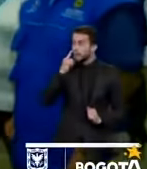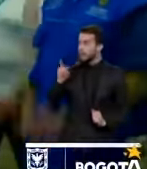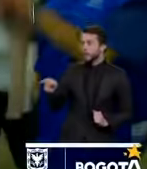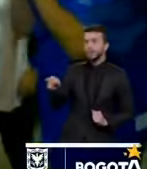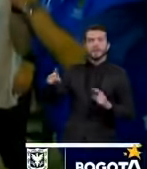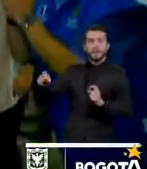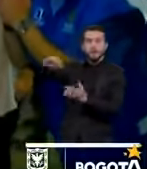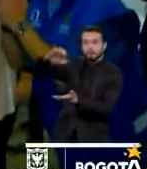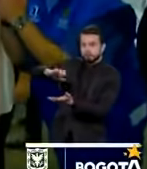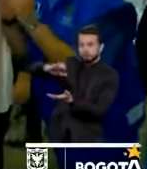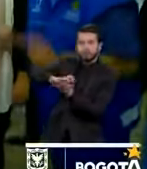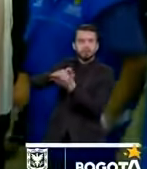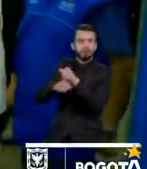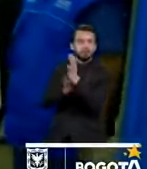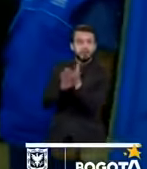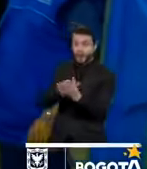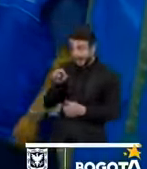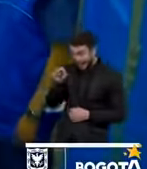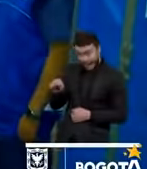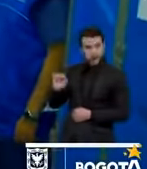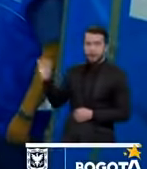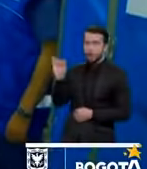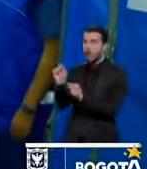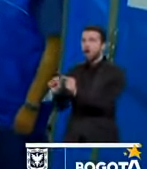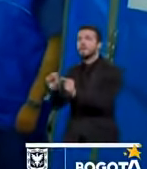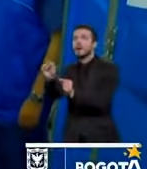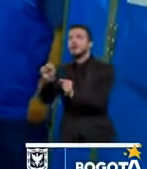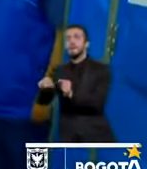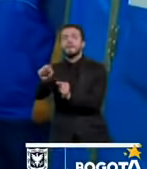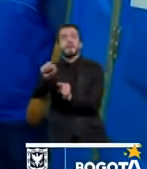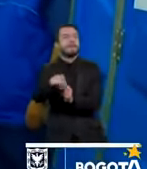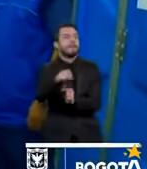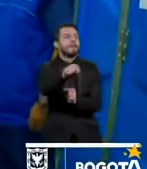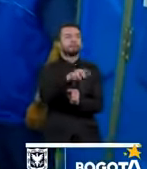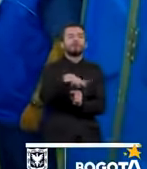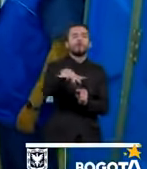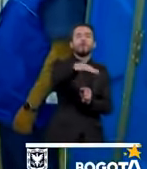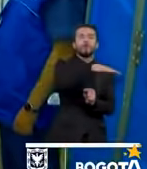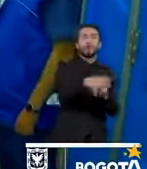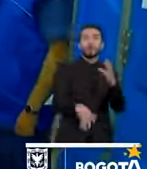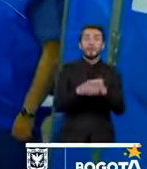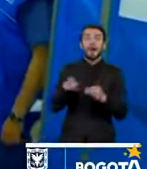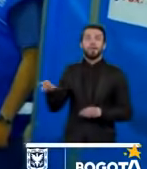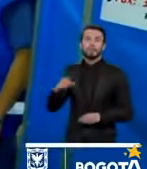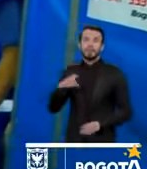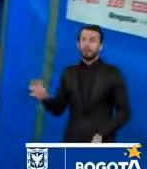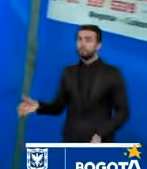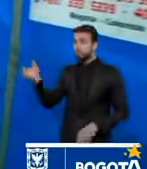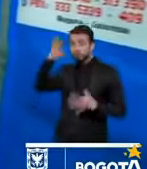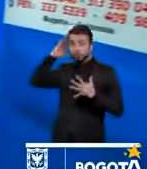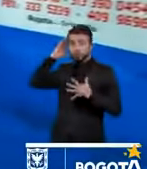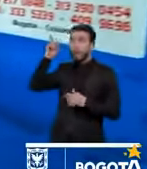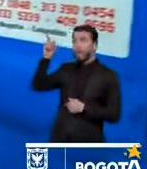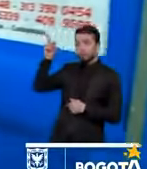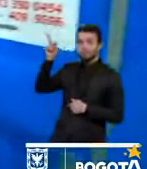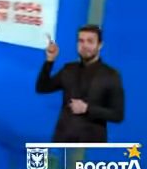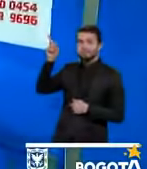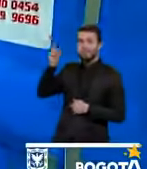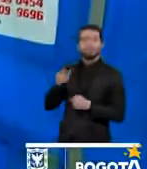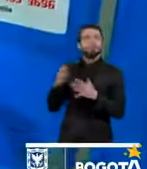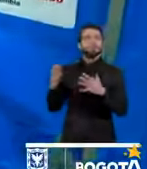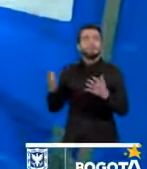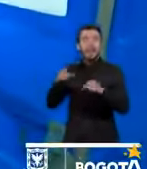higienización de manos, como los va a ver en muchos espacios, y unas duchas que se van a utilizar para